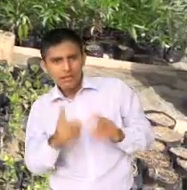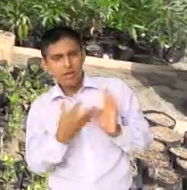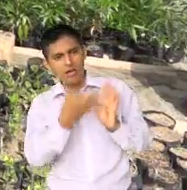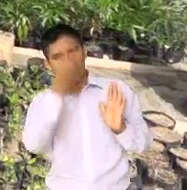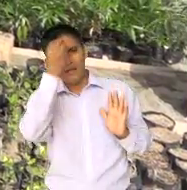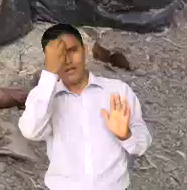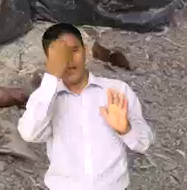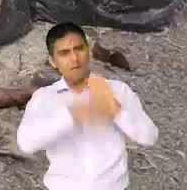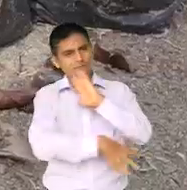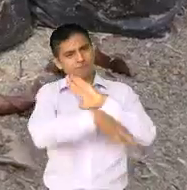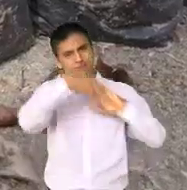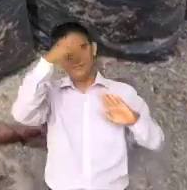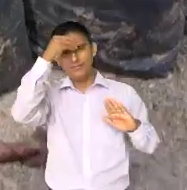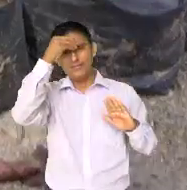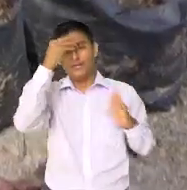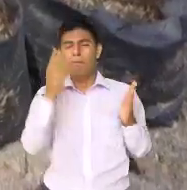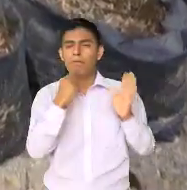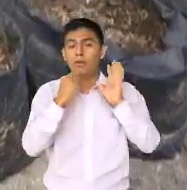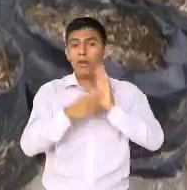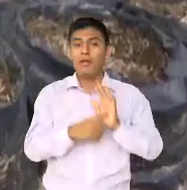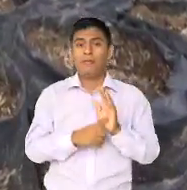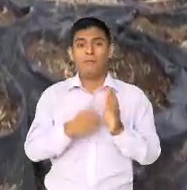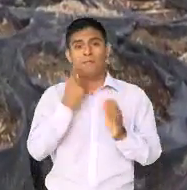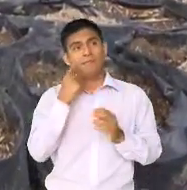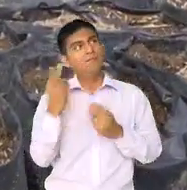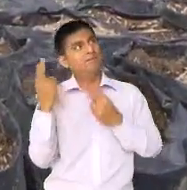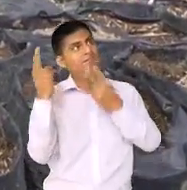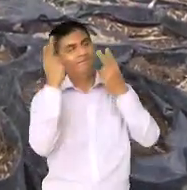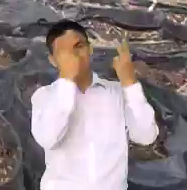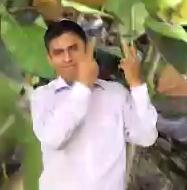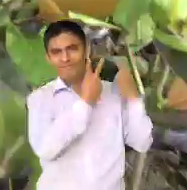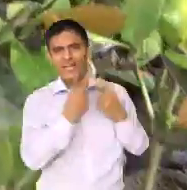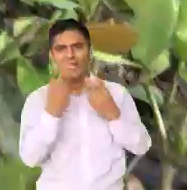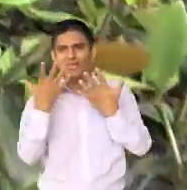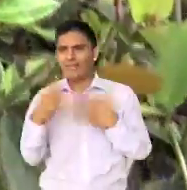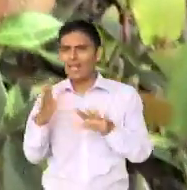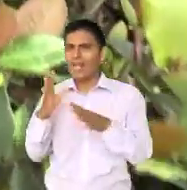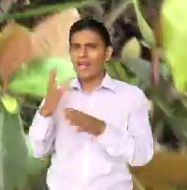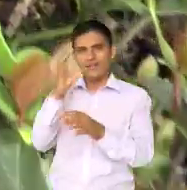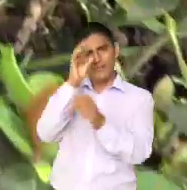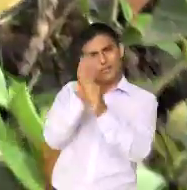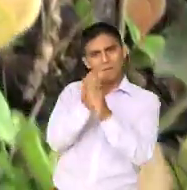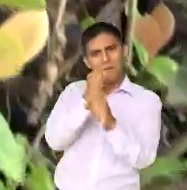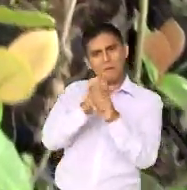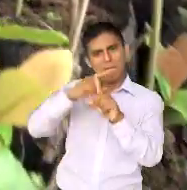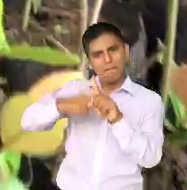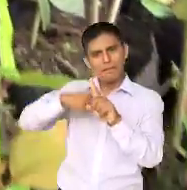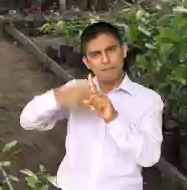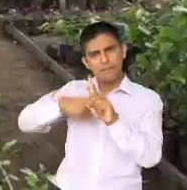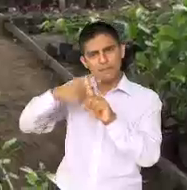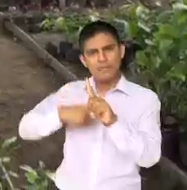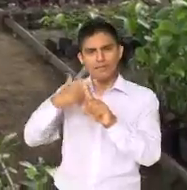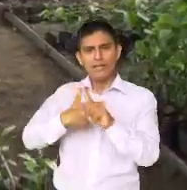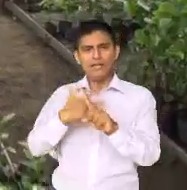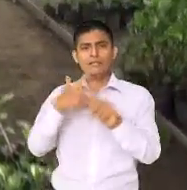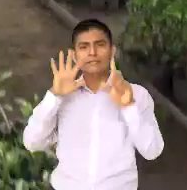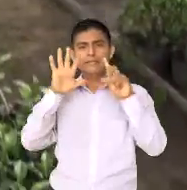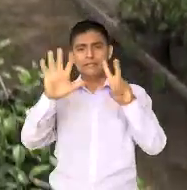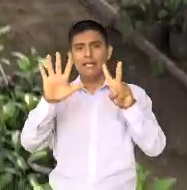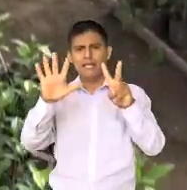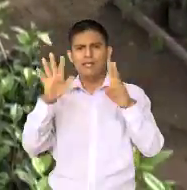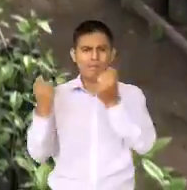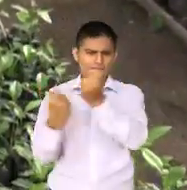emprendimientos una prueba fehaciente de ello es precisamente el trabajo que se está desarrollando desde hace siete meses en el vivero municipal